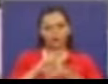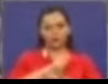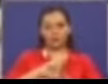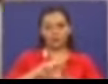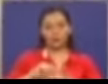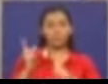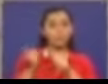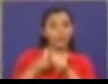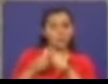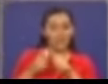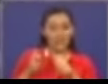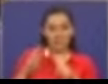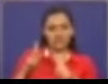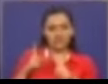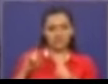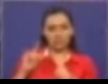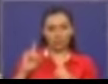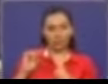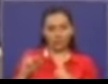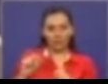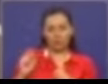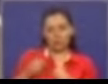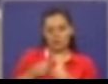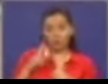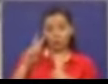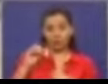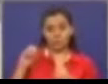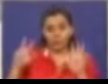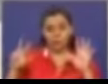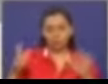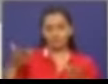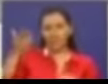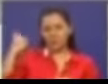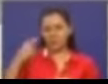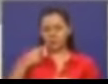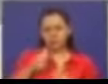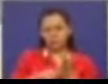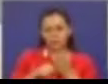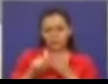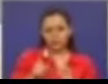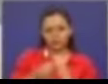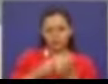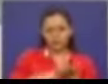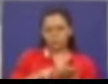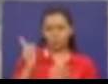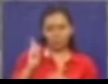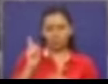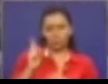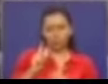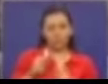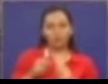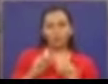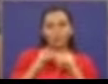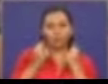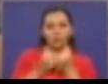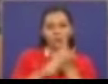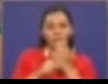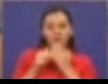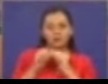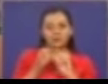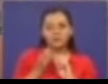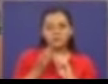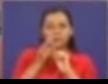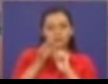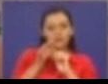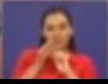primero en Archidona. Alguien me dirá, en 2008 hubo un gabinete, pero fue un gabinete especial, no fue itinerante, fue con los alcaldes